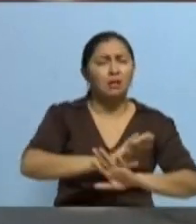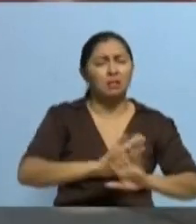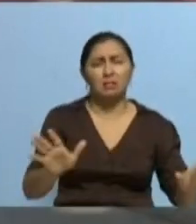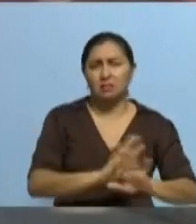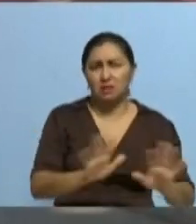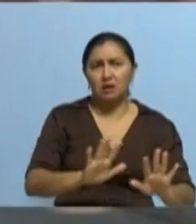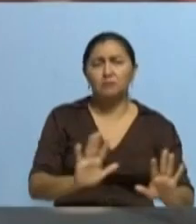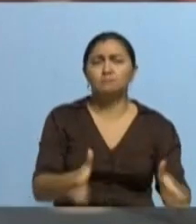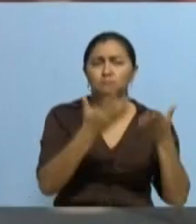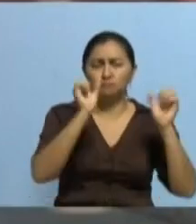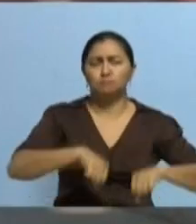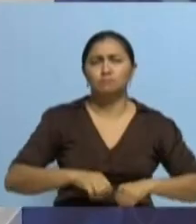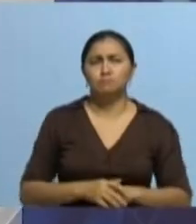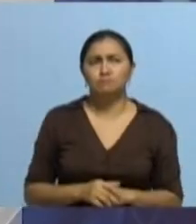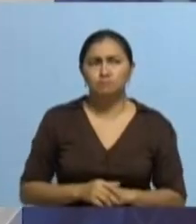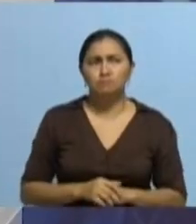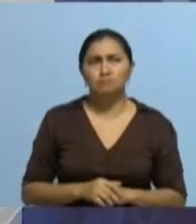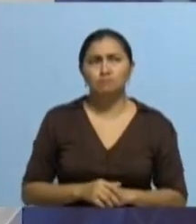personas.